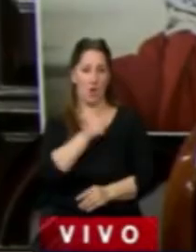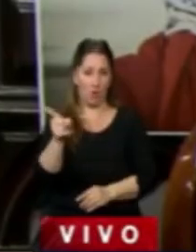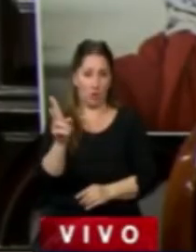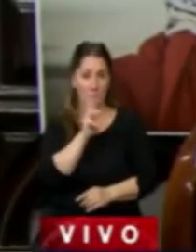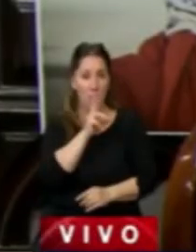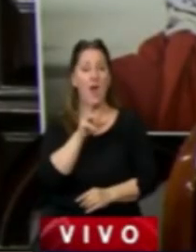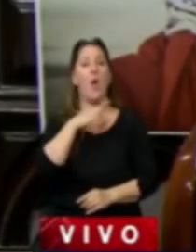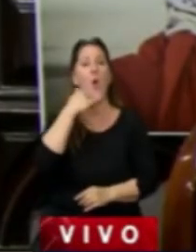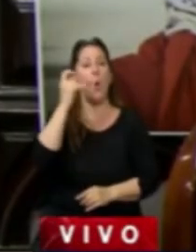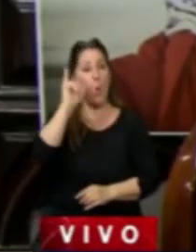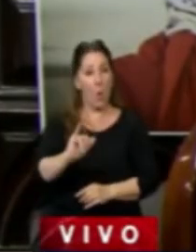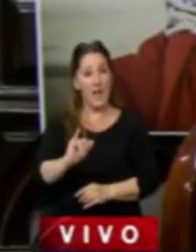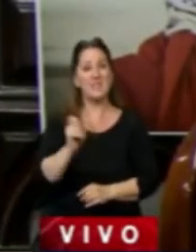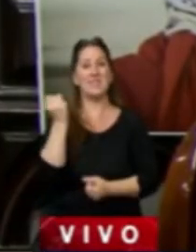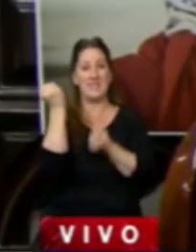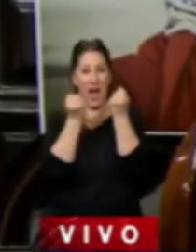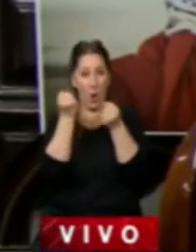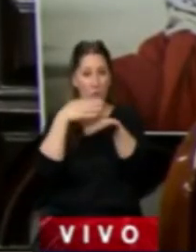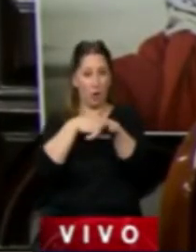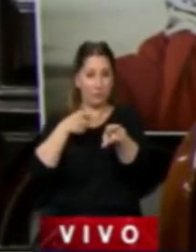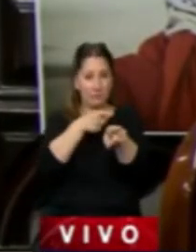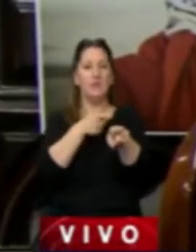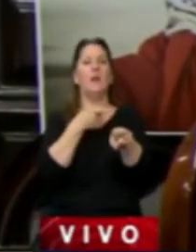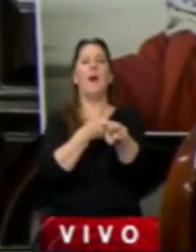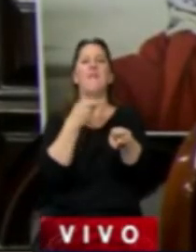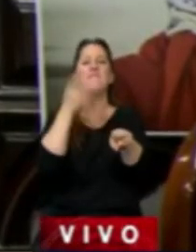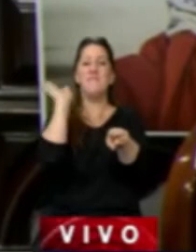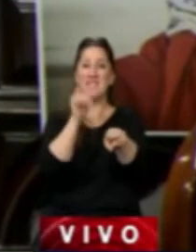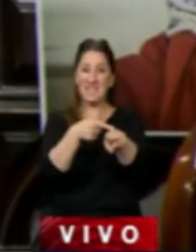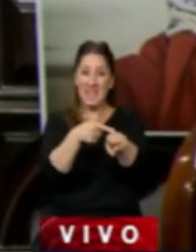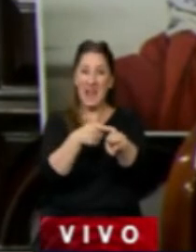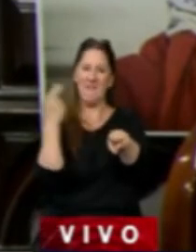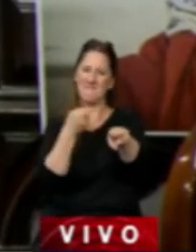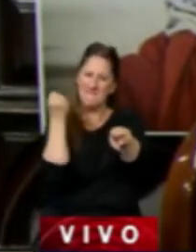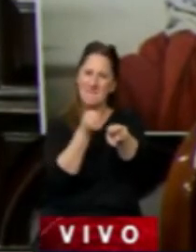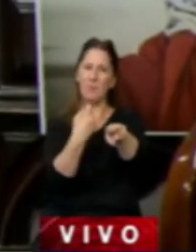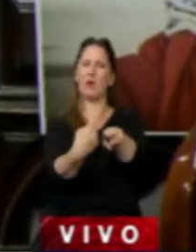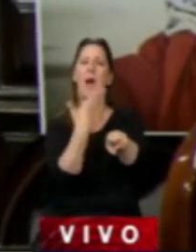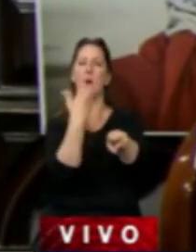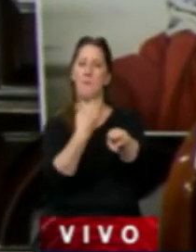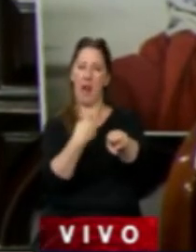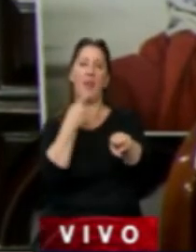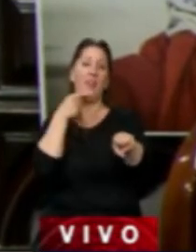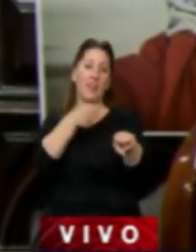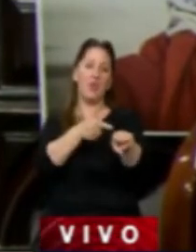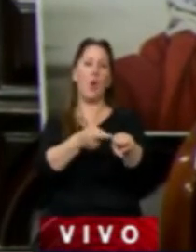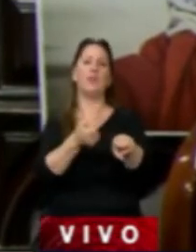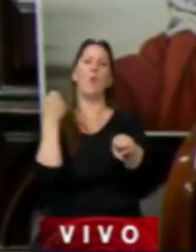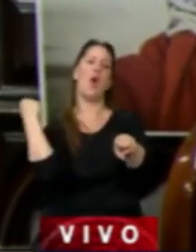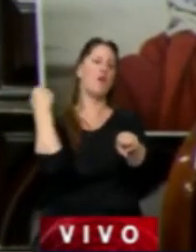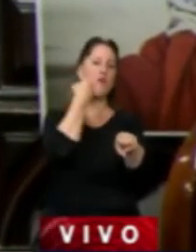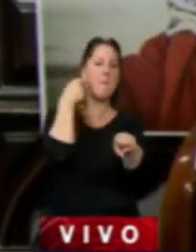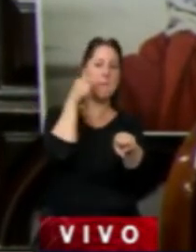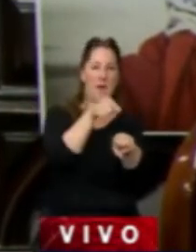El senador Juez persiguió en su auto y amenazó con golpear a una vecina que lo había increpado. Te voy a romper la cara, papuda,